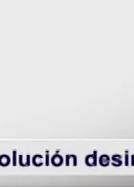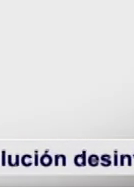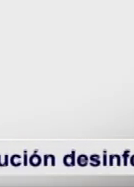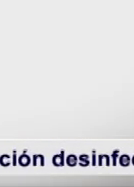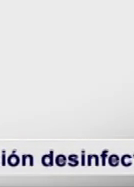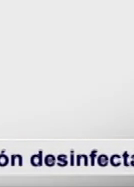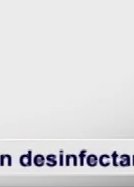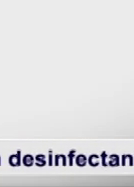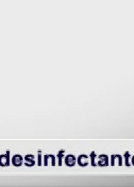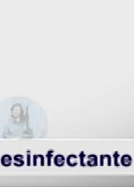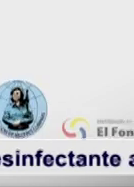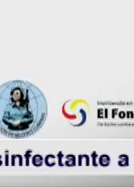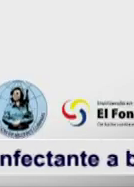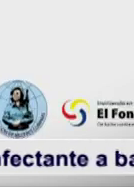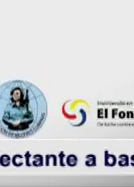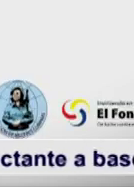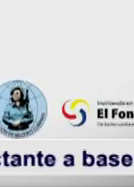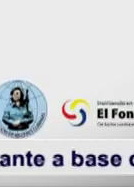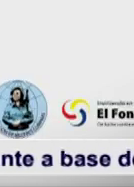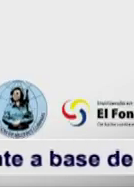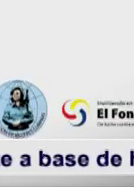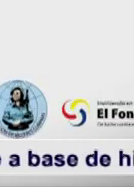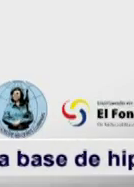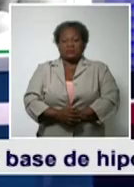Le ganas siempre.